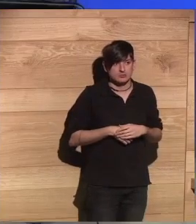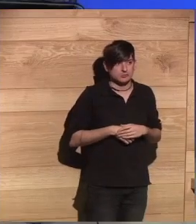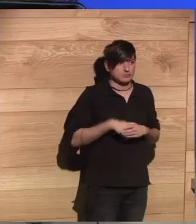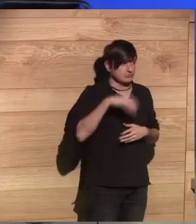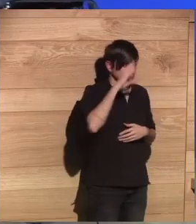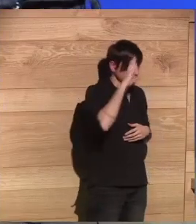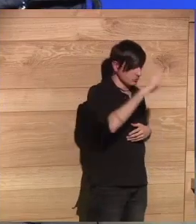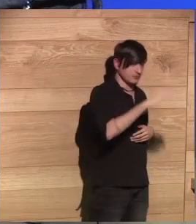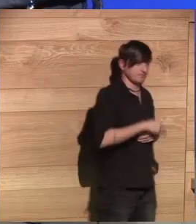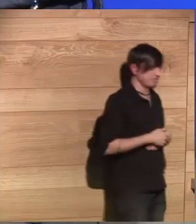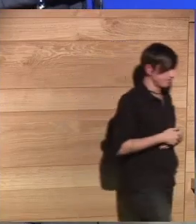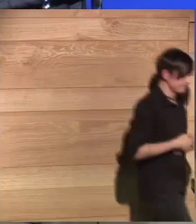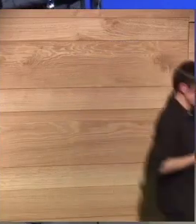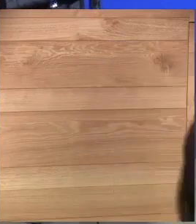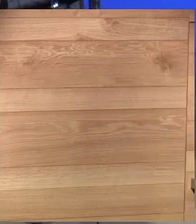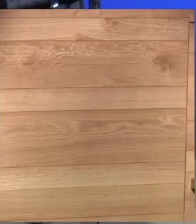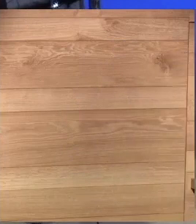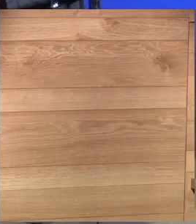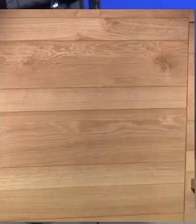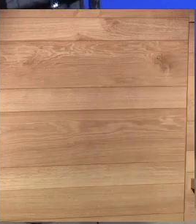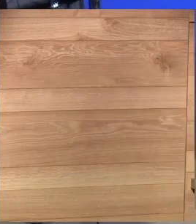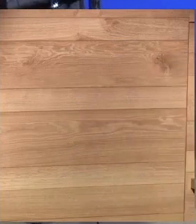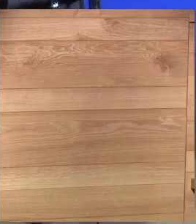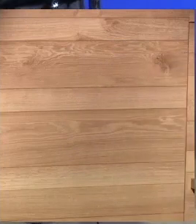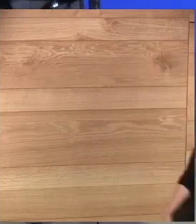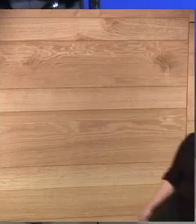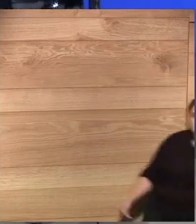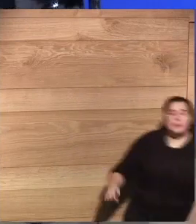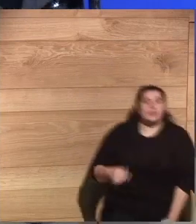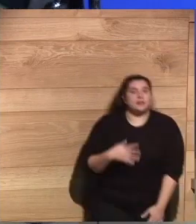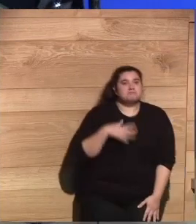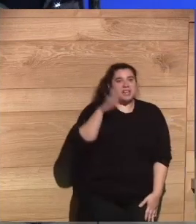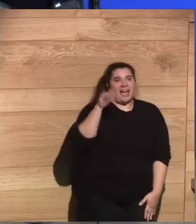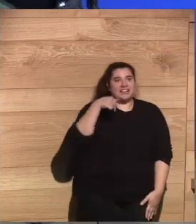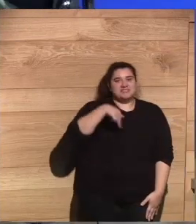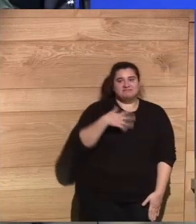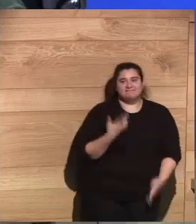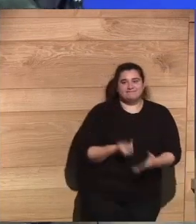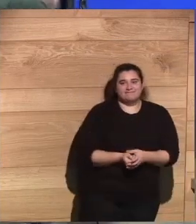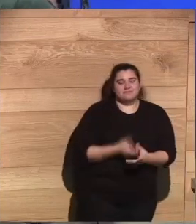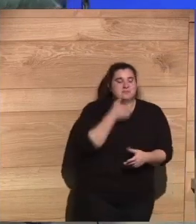Hola, por aquí. ¿Dónde? Perdón, es que con el... Aquí es una palabra que con... Aquí.